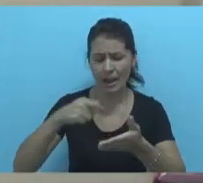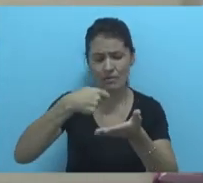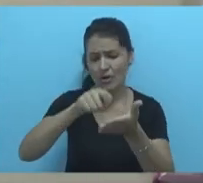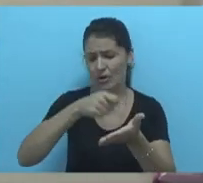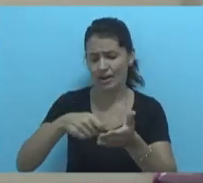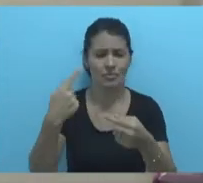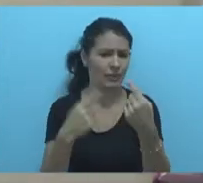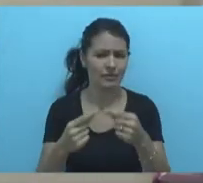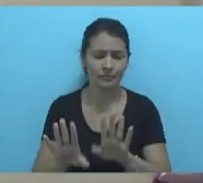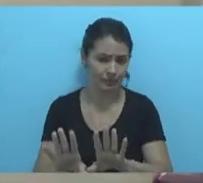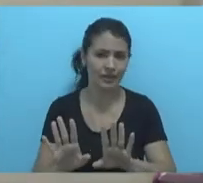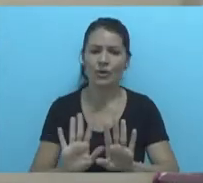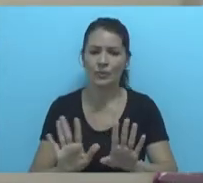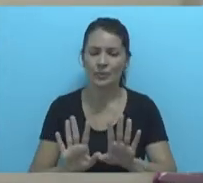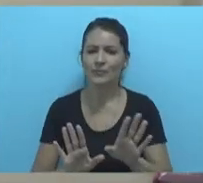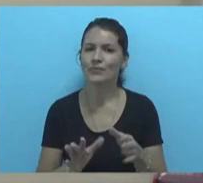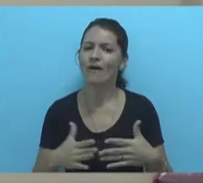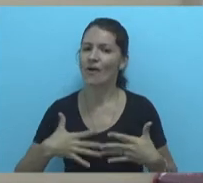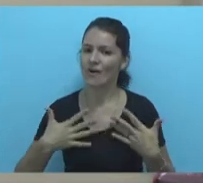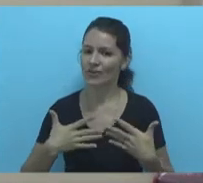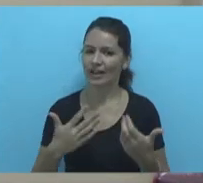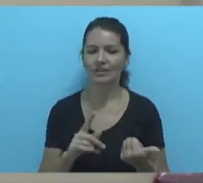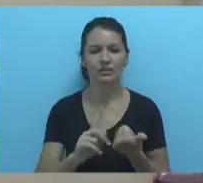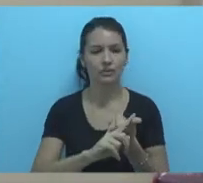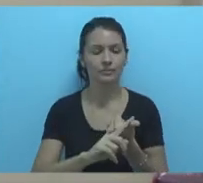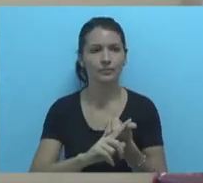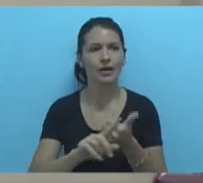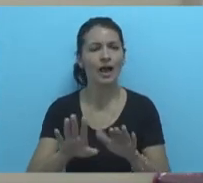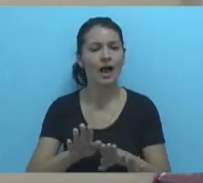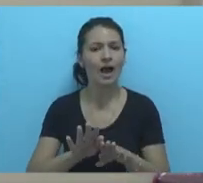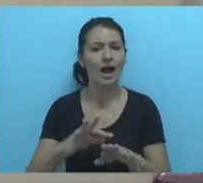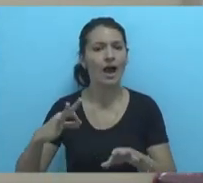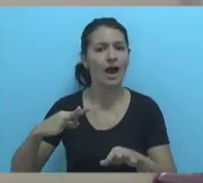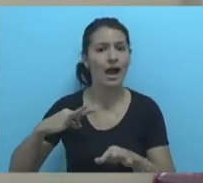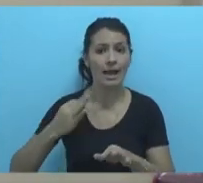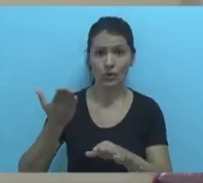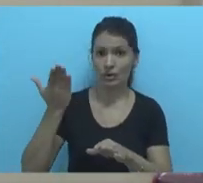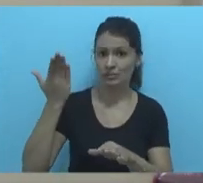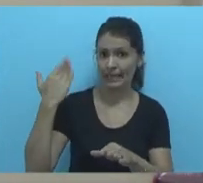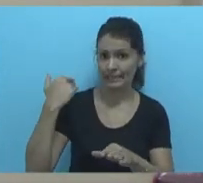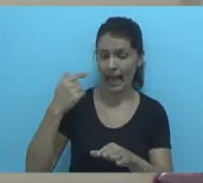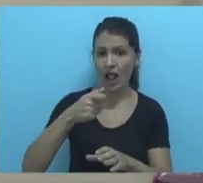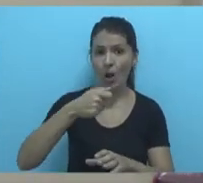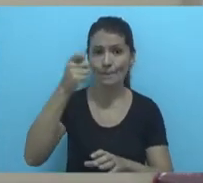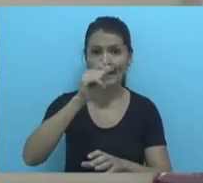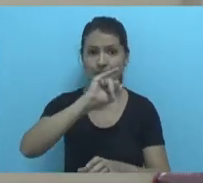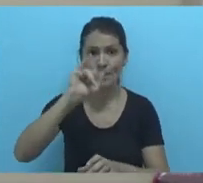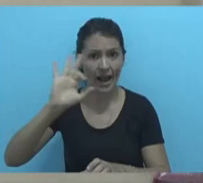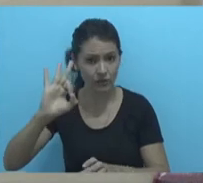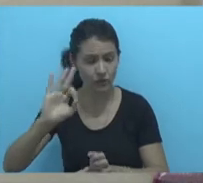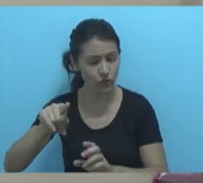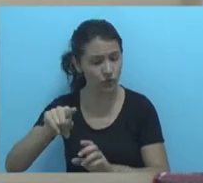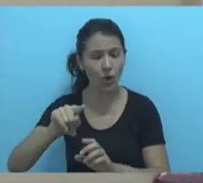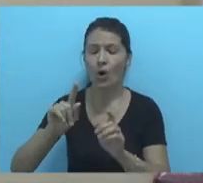una iniciativa del Poder Ejecutivo. En marzo del año pasado, el Poder